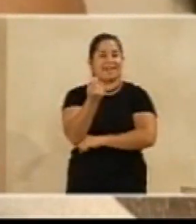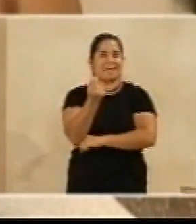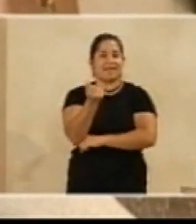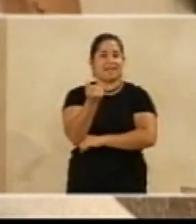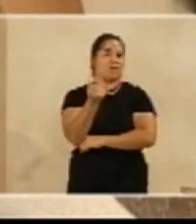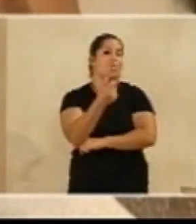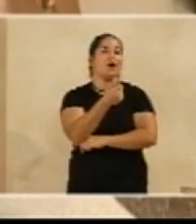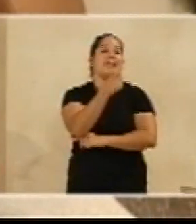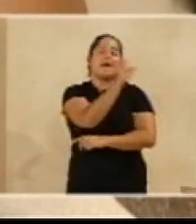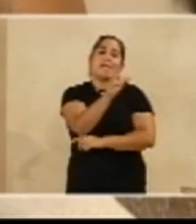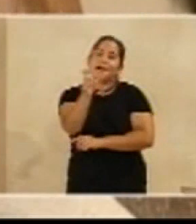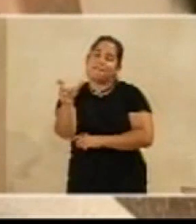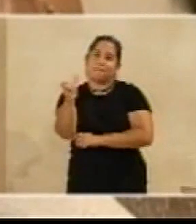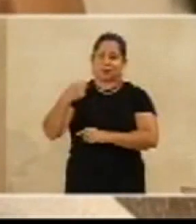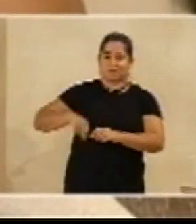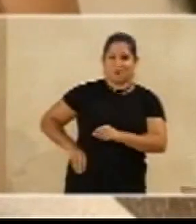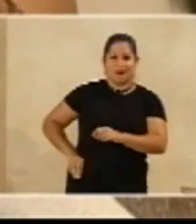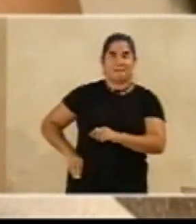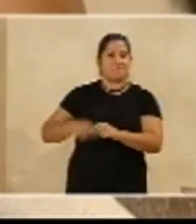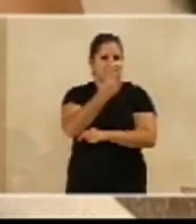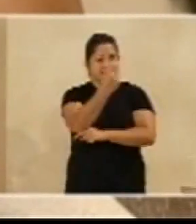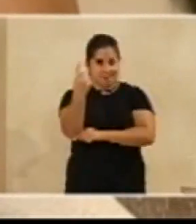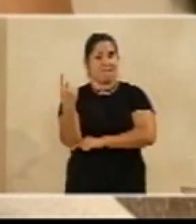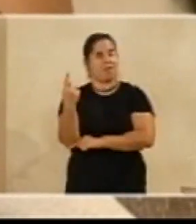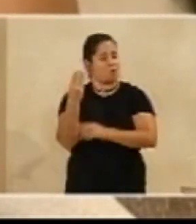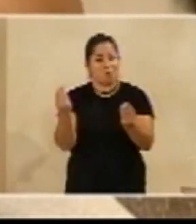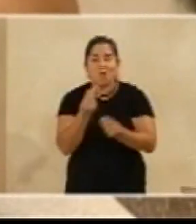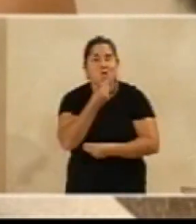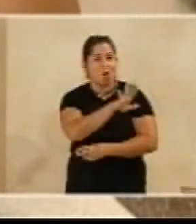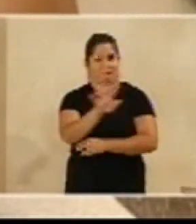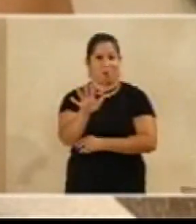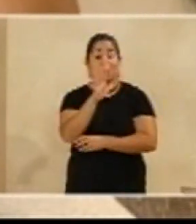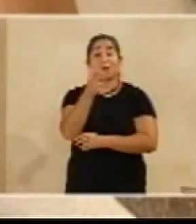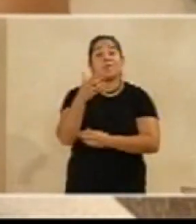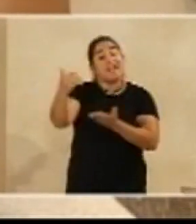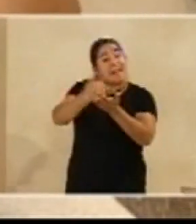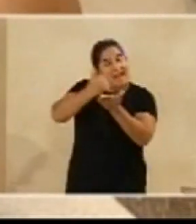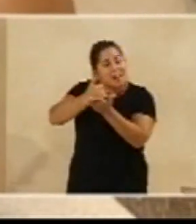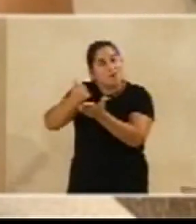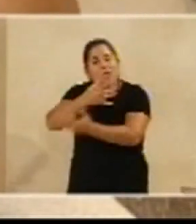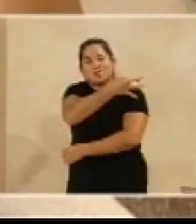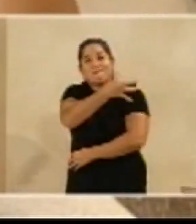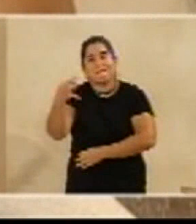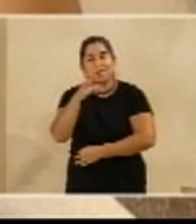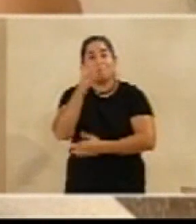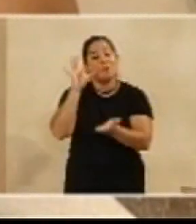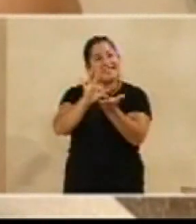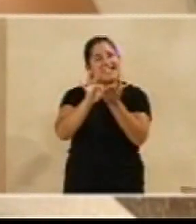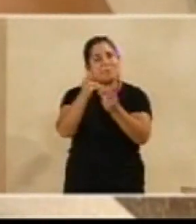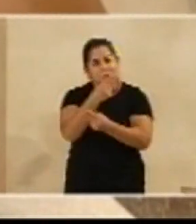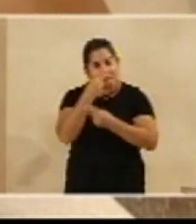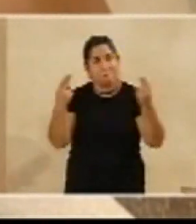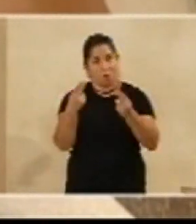al ayuntamiento de los medios necesarios para una recaudación efectiva, para que todos los servicios públicos tengan los ingresos